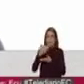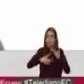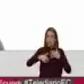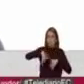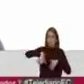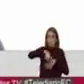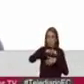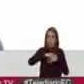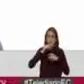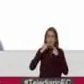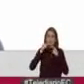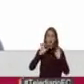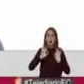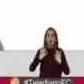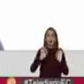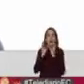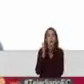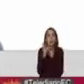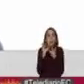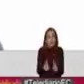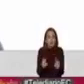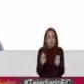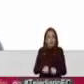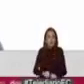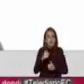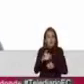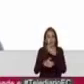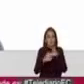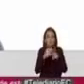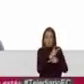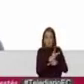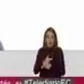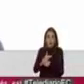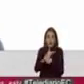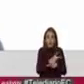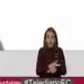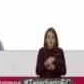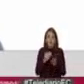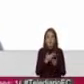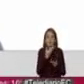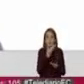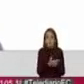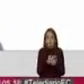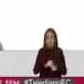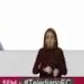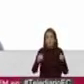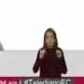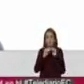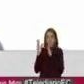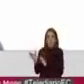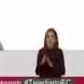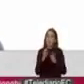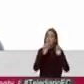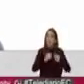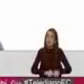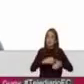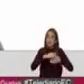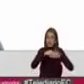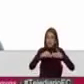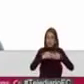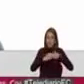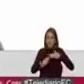de papel público. Entonces, justamente, el cuidado de la dolarización exige, por un lado, obviamente, encontrar nuevas fuentes de divisas,